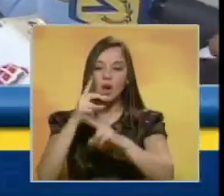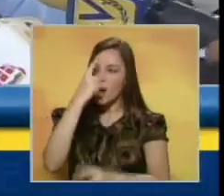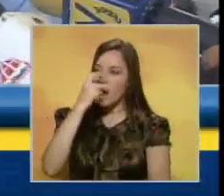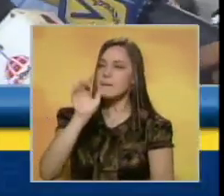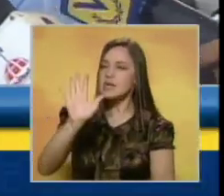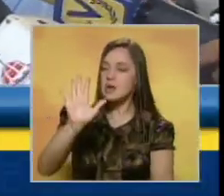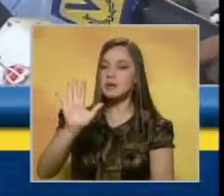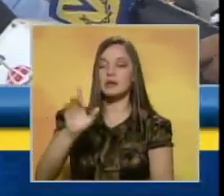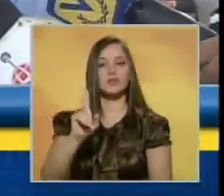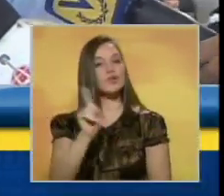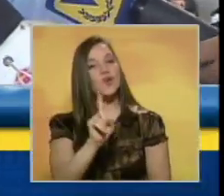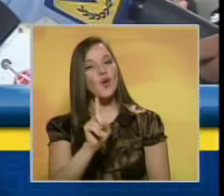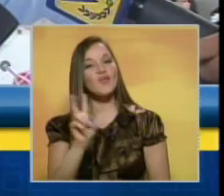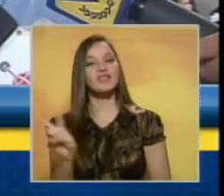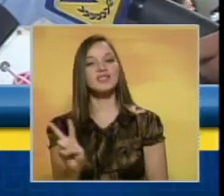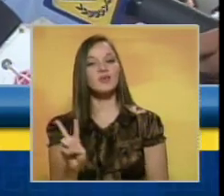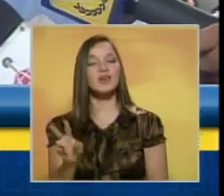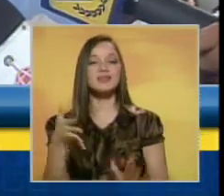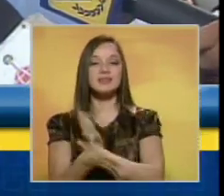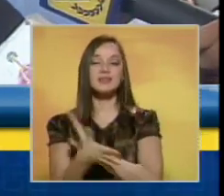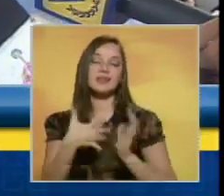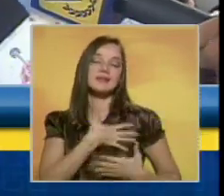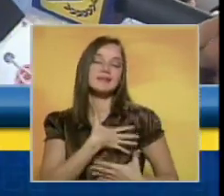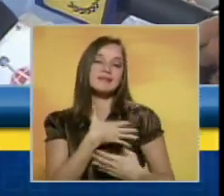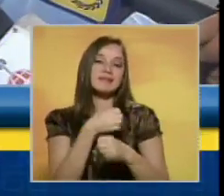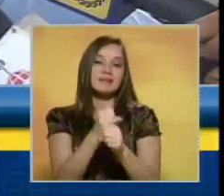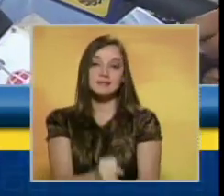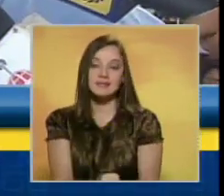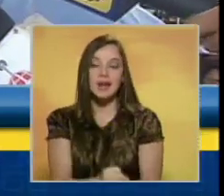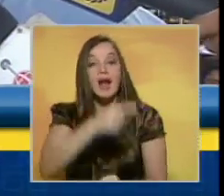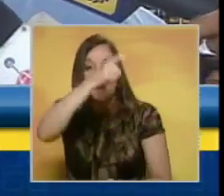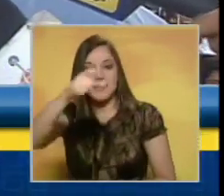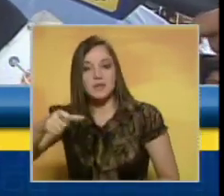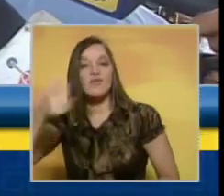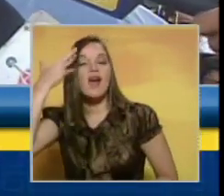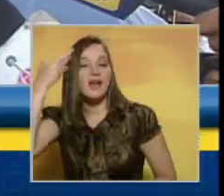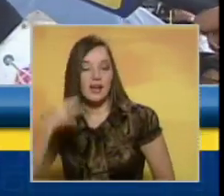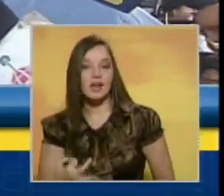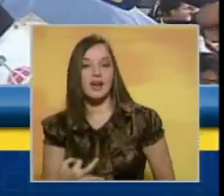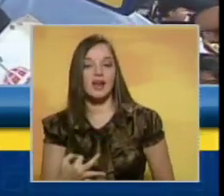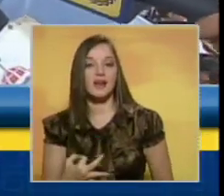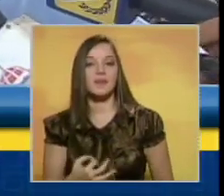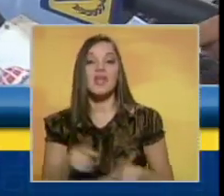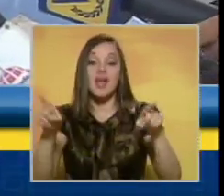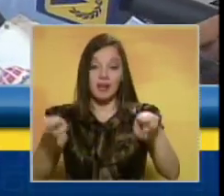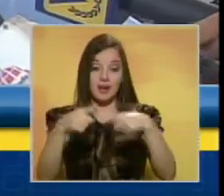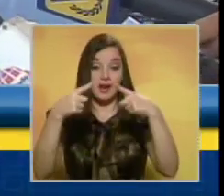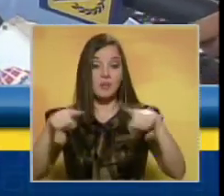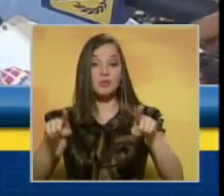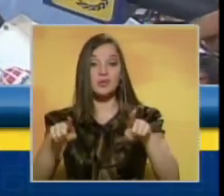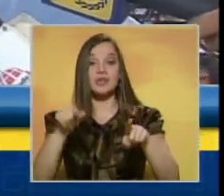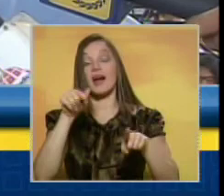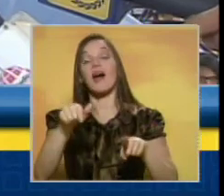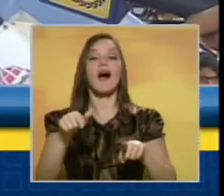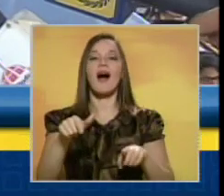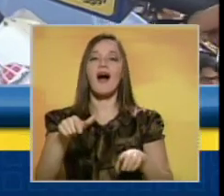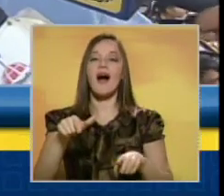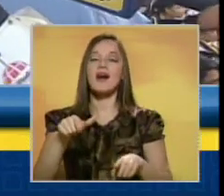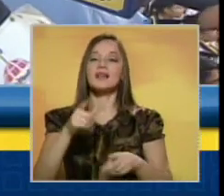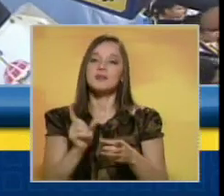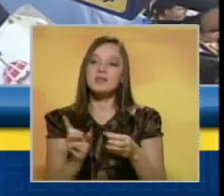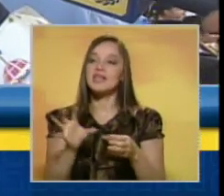Venezuela es una esperanza para quienes creen que la música es una herramienta de inclusión